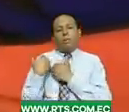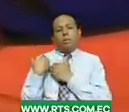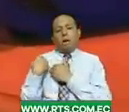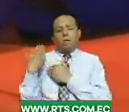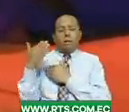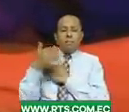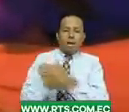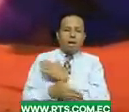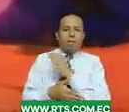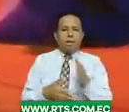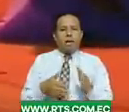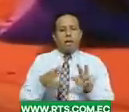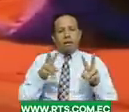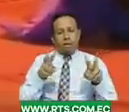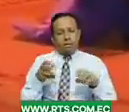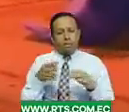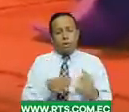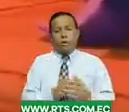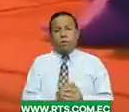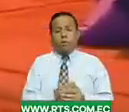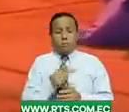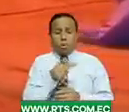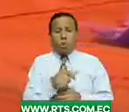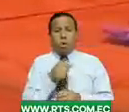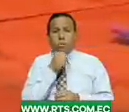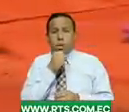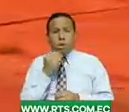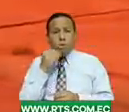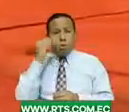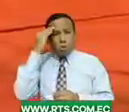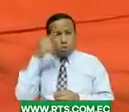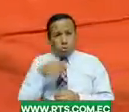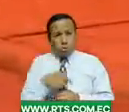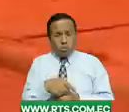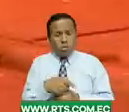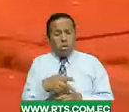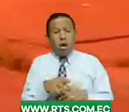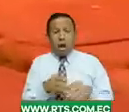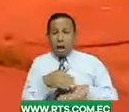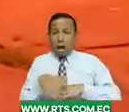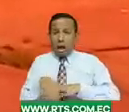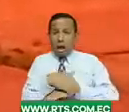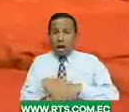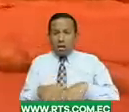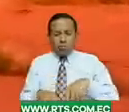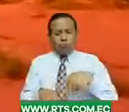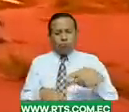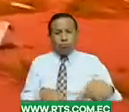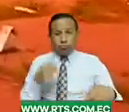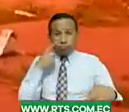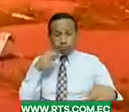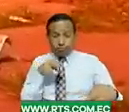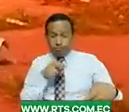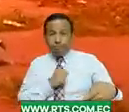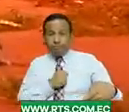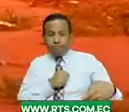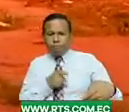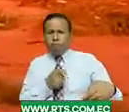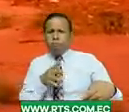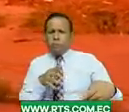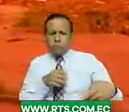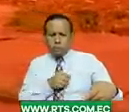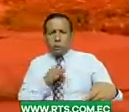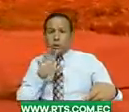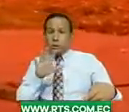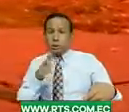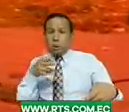tendido en la calzada, como ustedes pueden ver. Aproximadamente 5 indicios balísticos es lo que nosotros logramos ver en la escena del crimen.